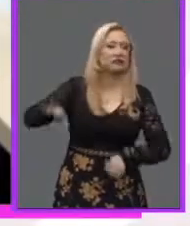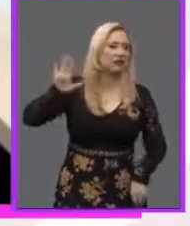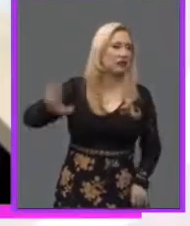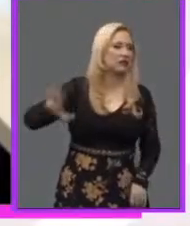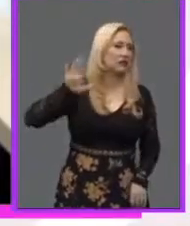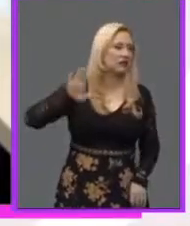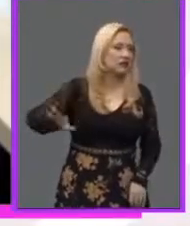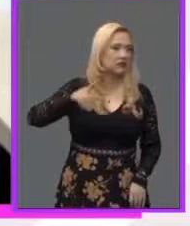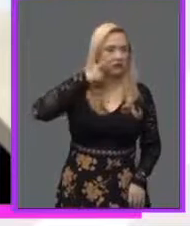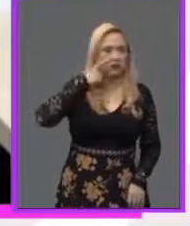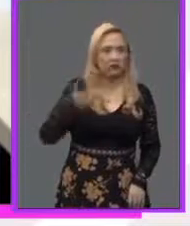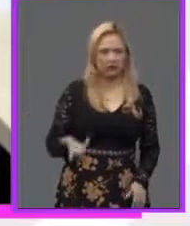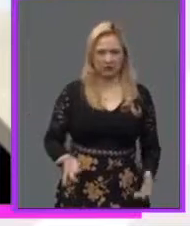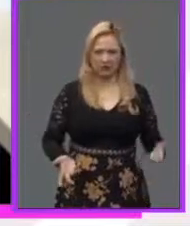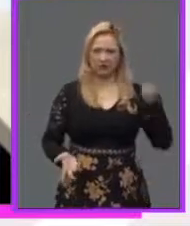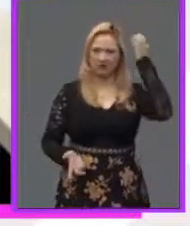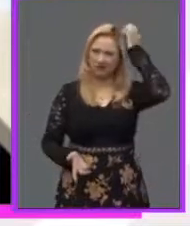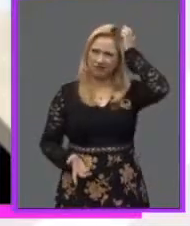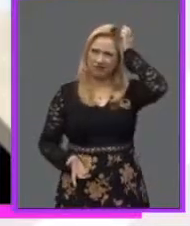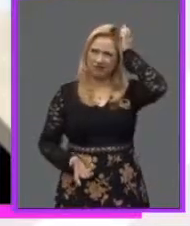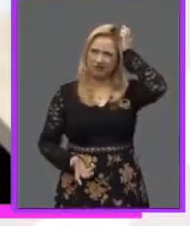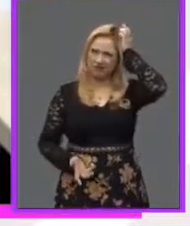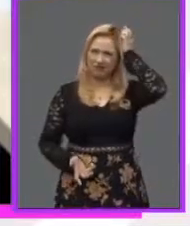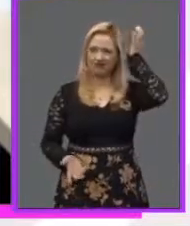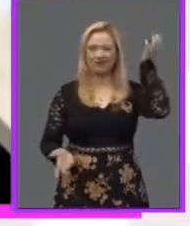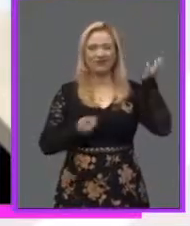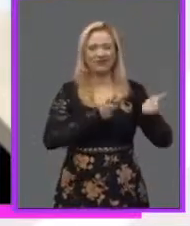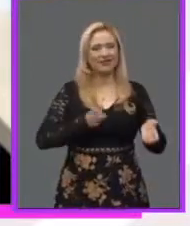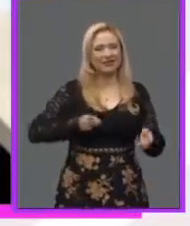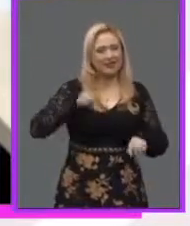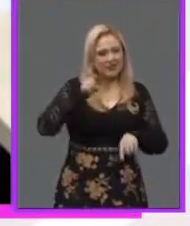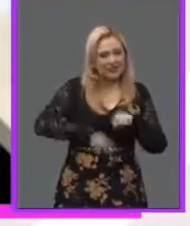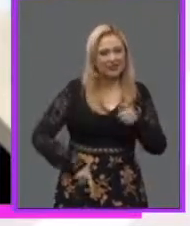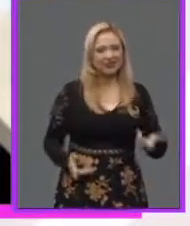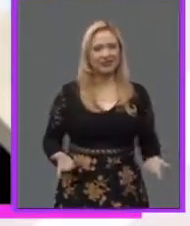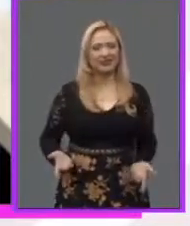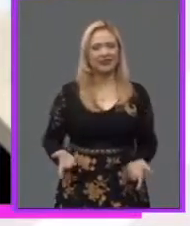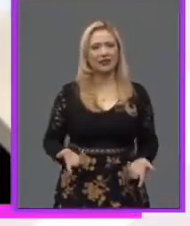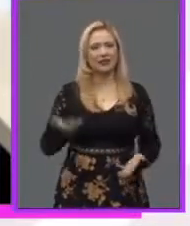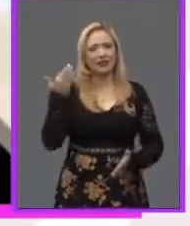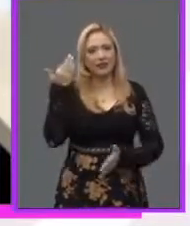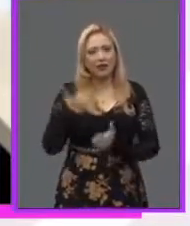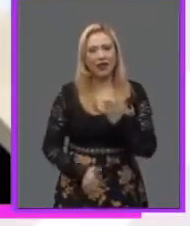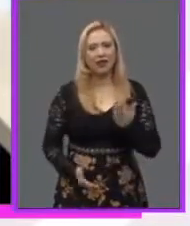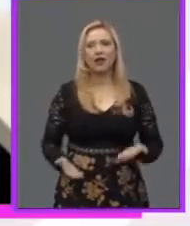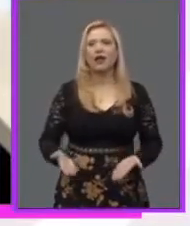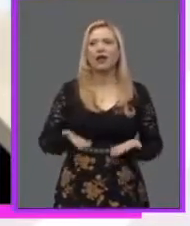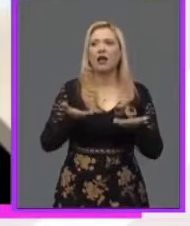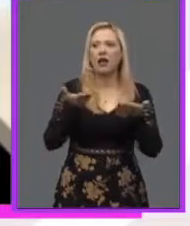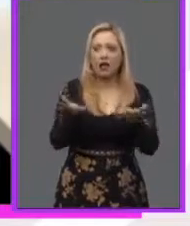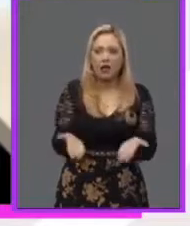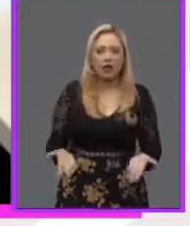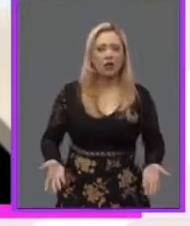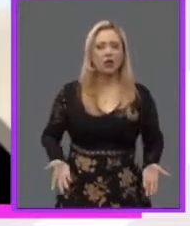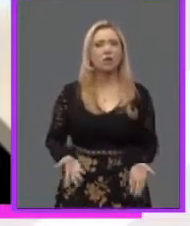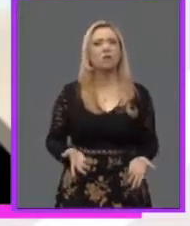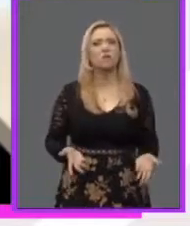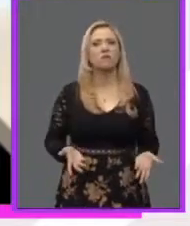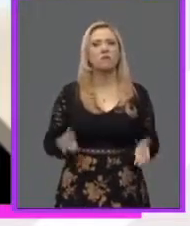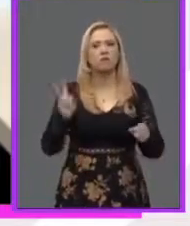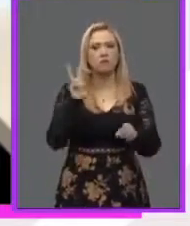deberían pasar, pero como que hasta las vemos como propias de esos barrios, ¿no? Llámese falta de acceso a servicios,